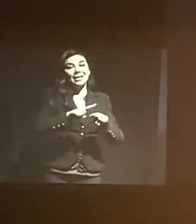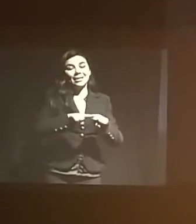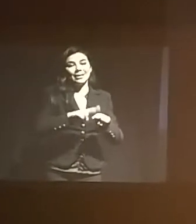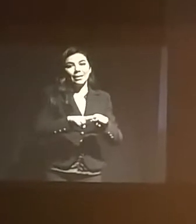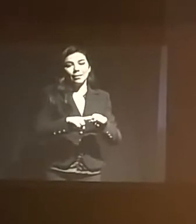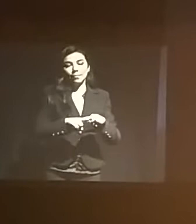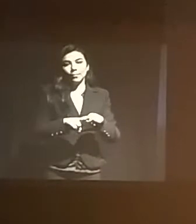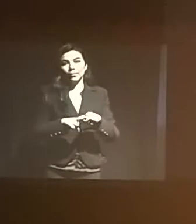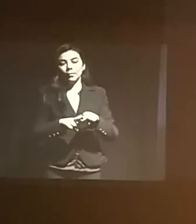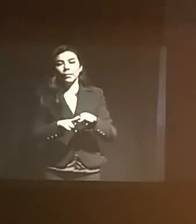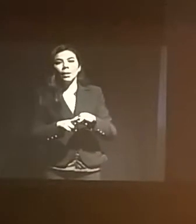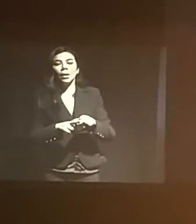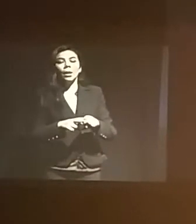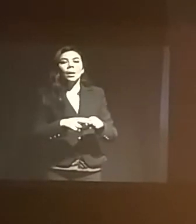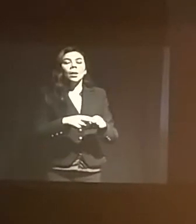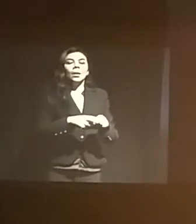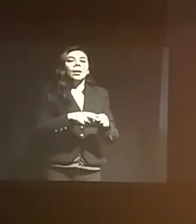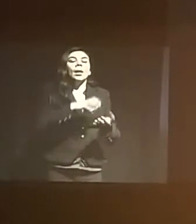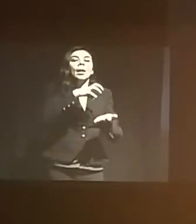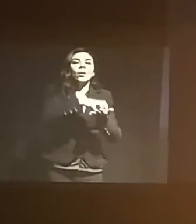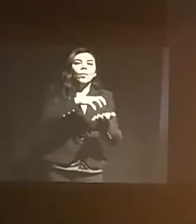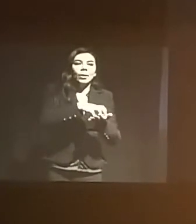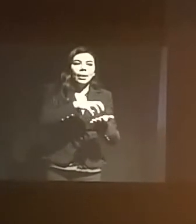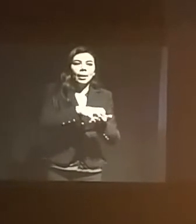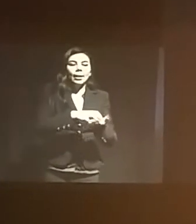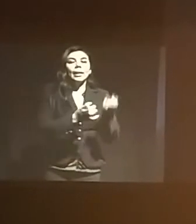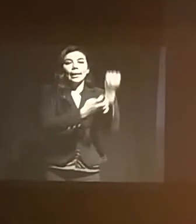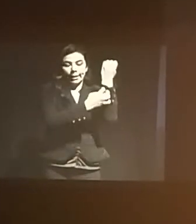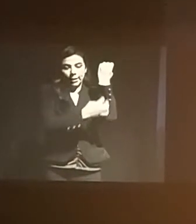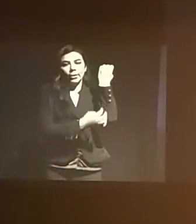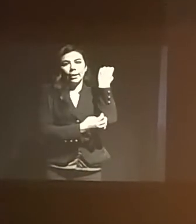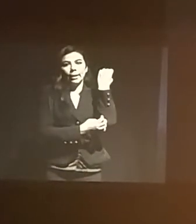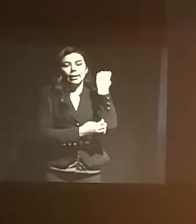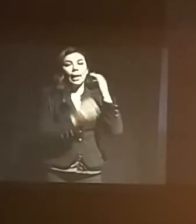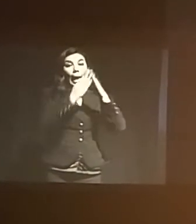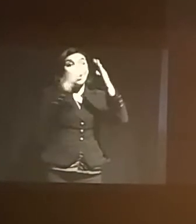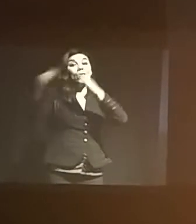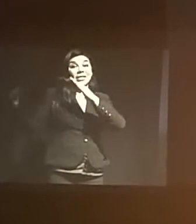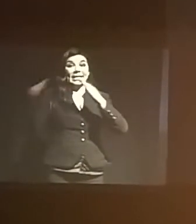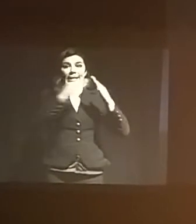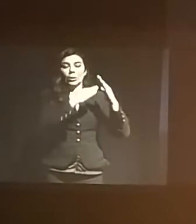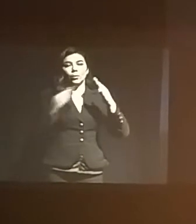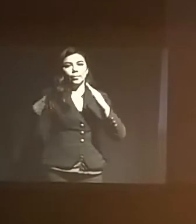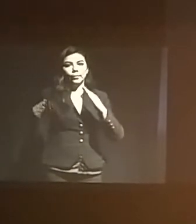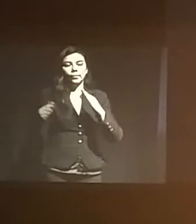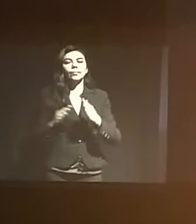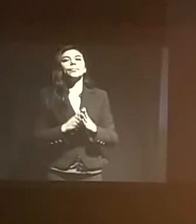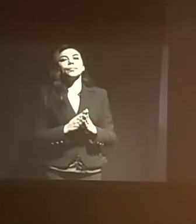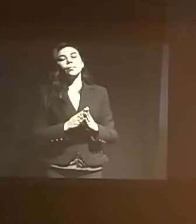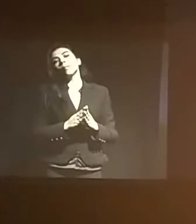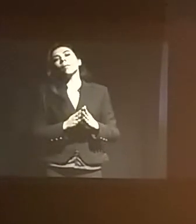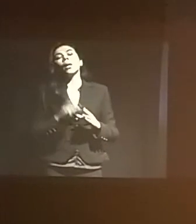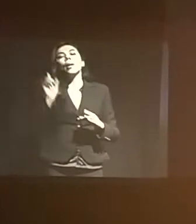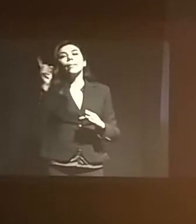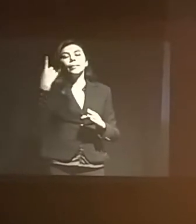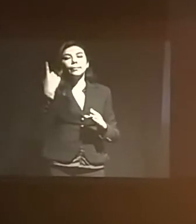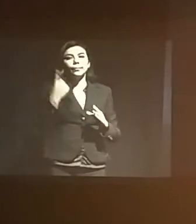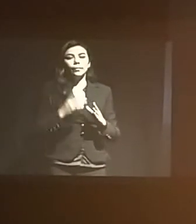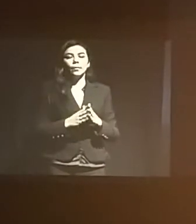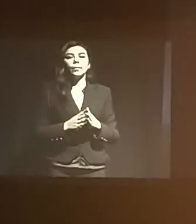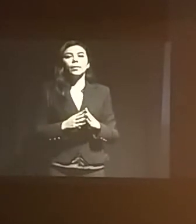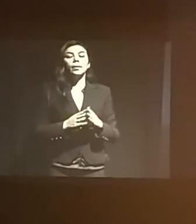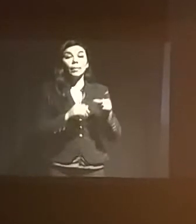escala regional, a la provincial, a la comunal y a la vecinal incluso. ¿Ya? Entonces, tenemos